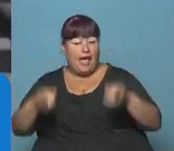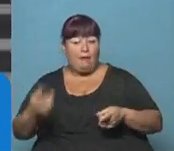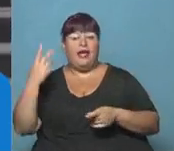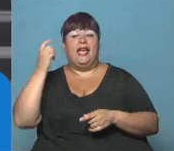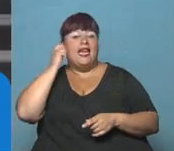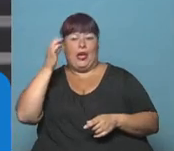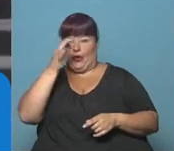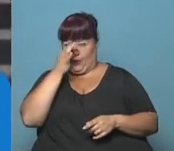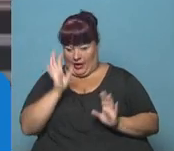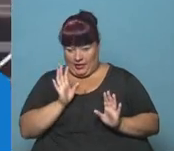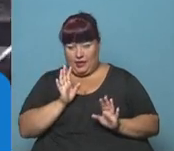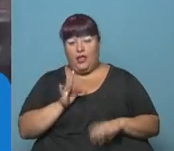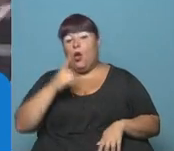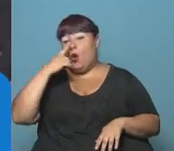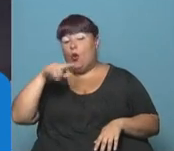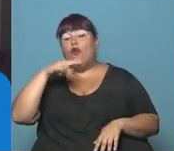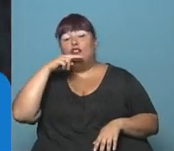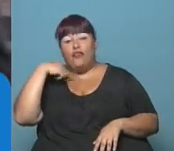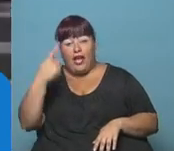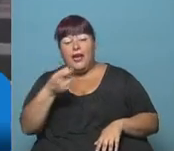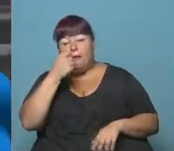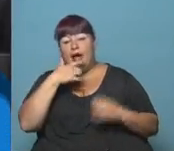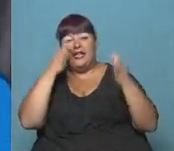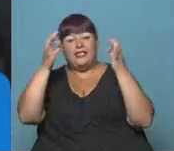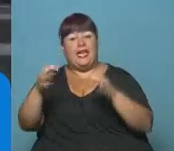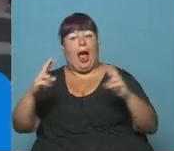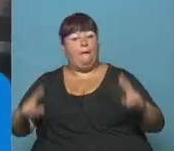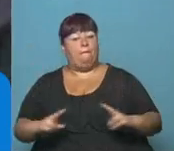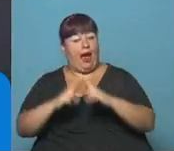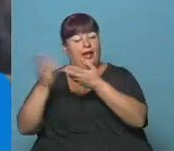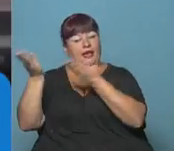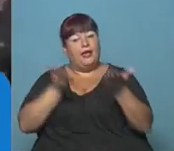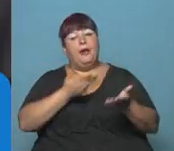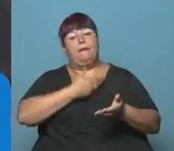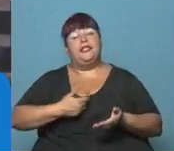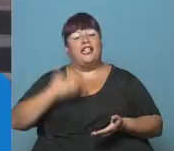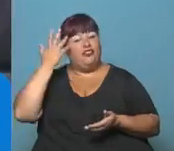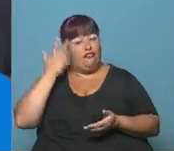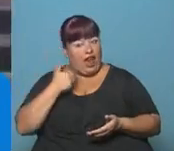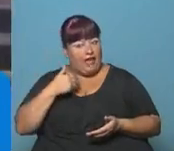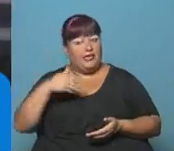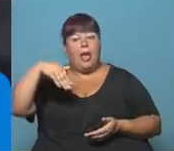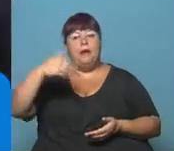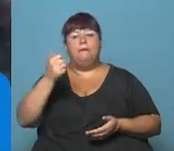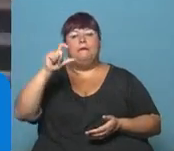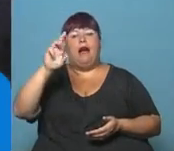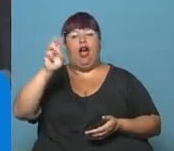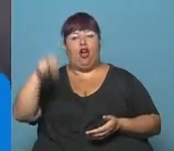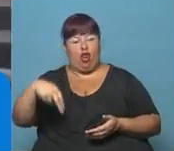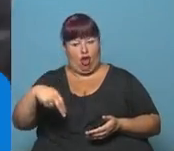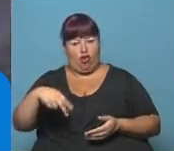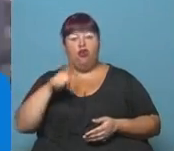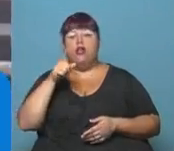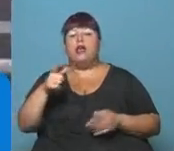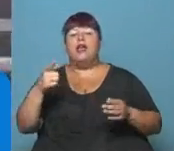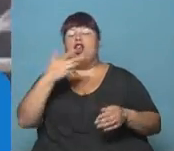el G20. Por último, el viernes Macri arribará a París, donde será recibido por el presidente de Francia, Emmanuel Macron, en